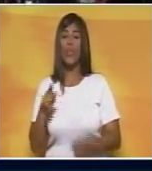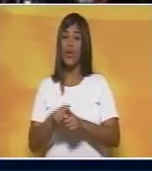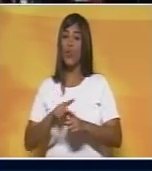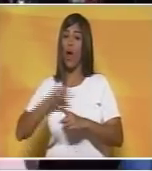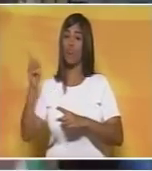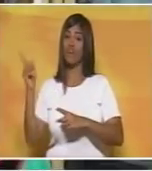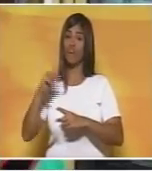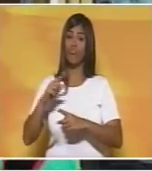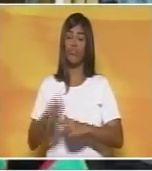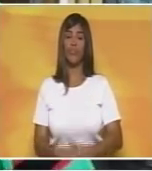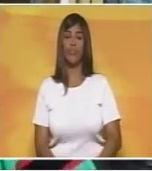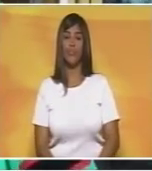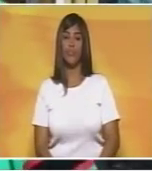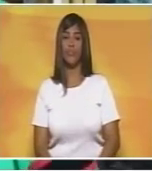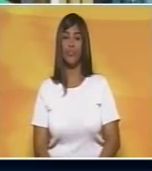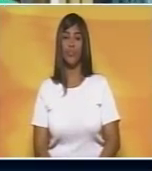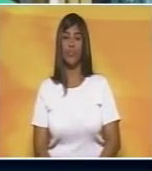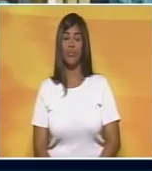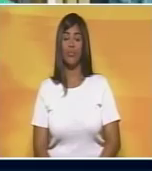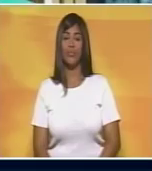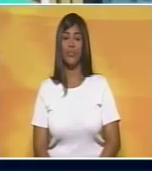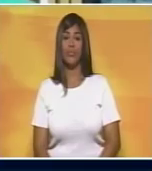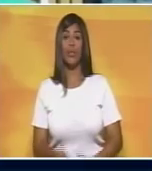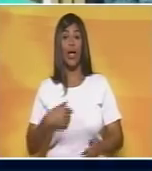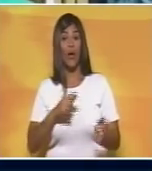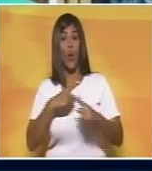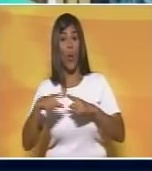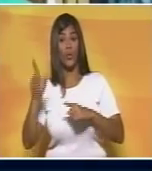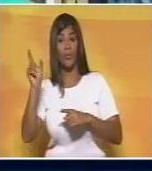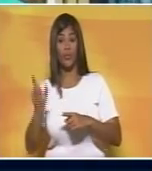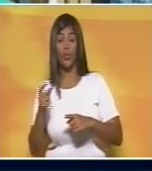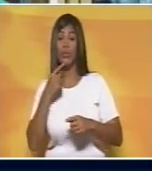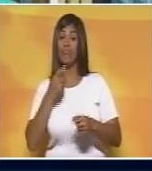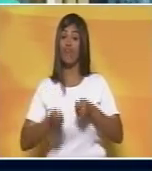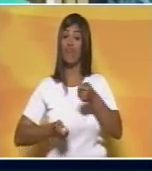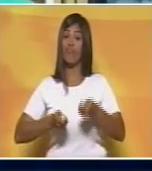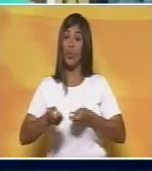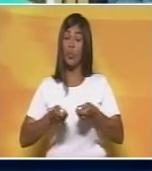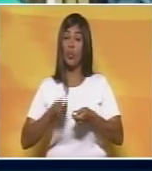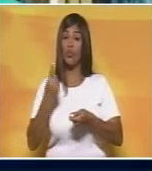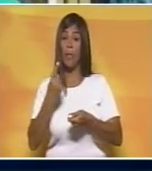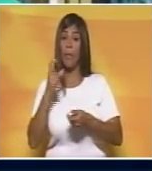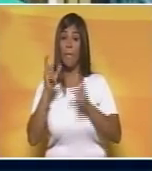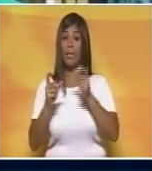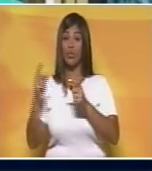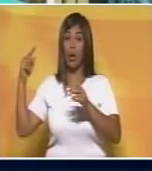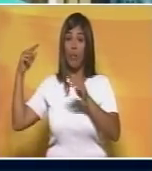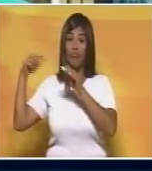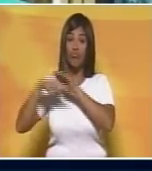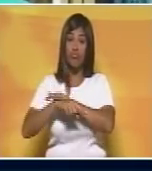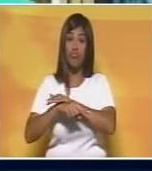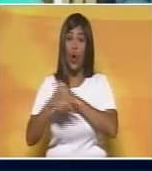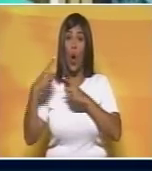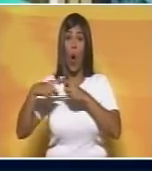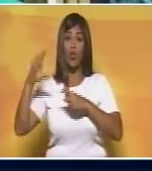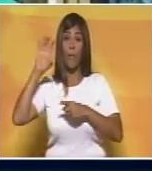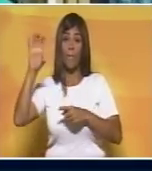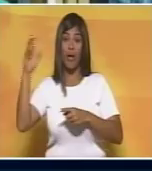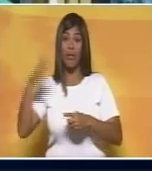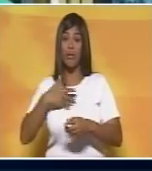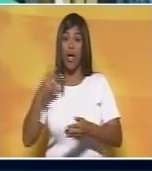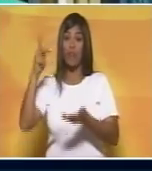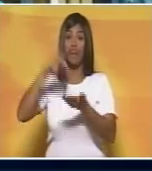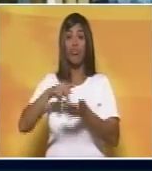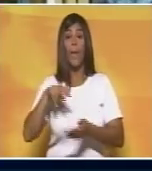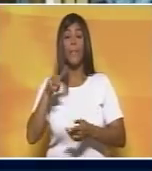allá también. Si es un control para solamente extranjeros, pues está bien que se realice esta situación